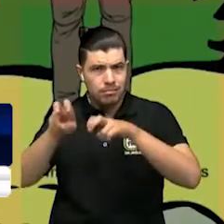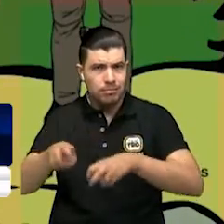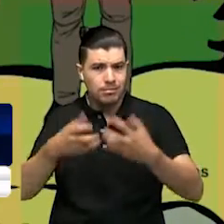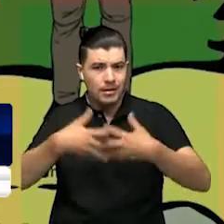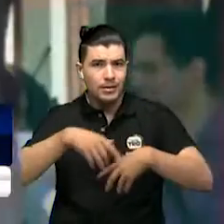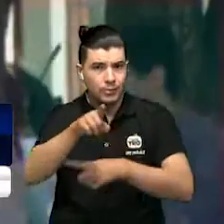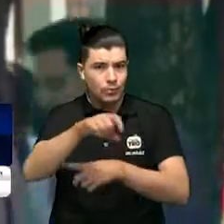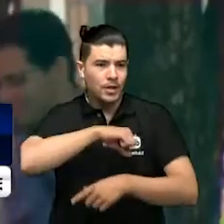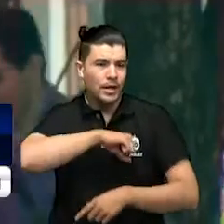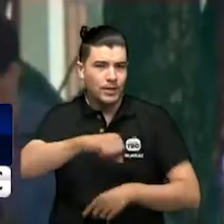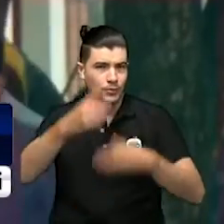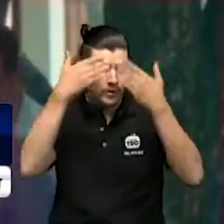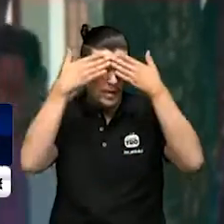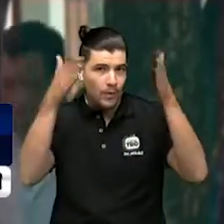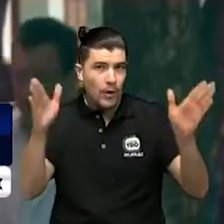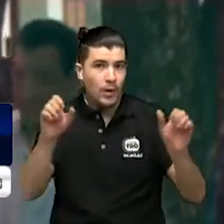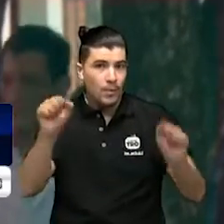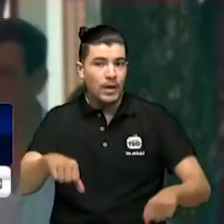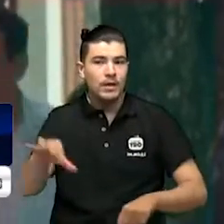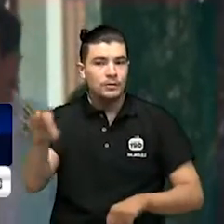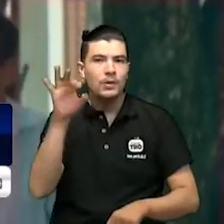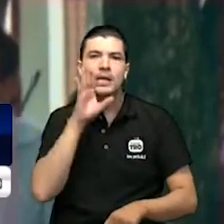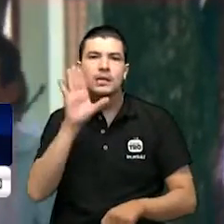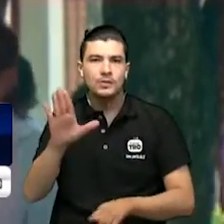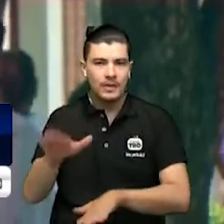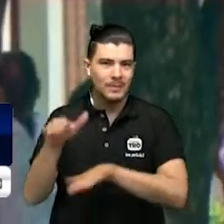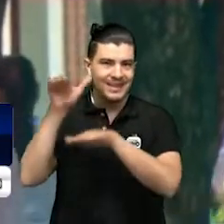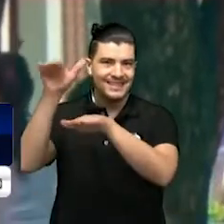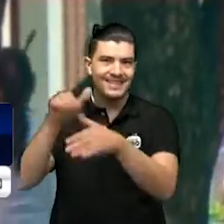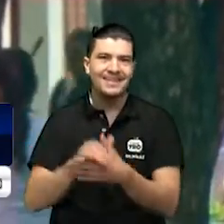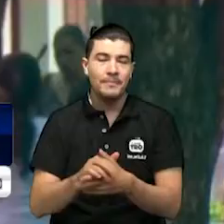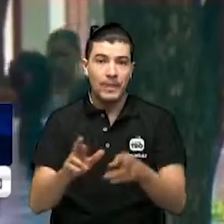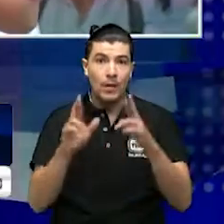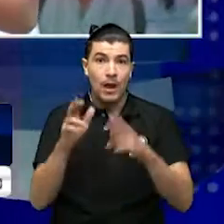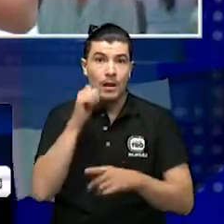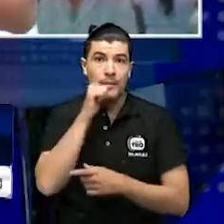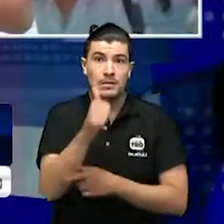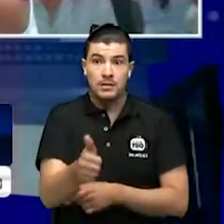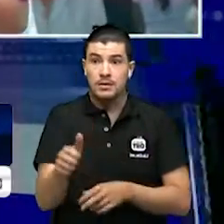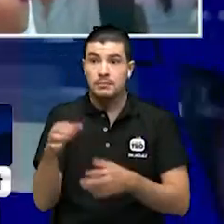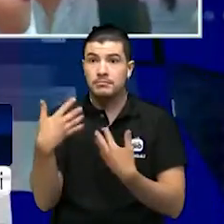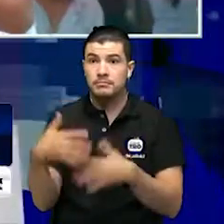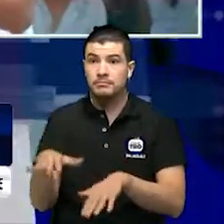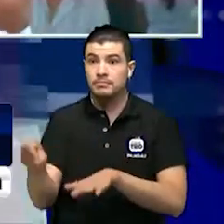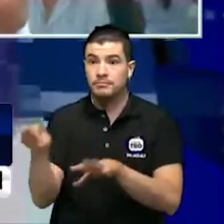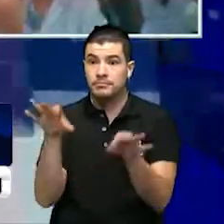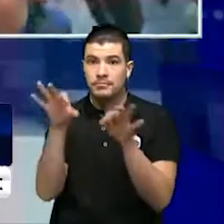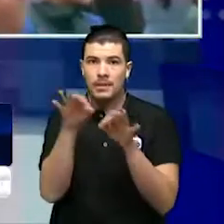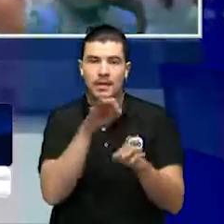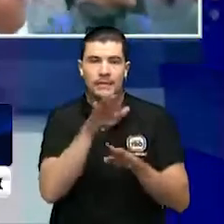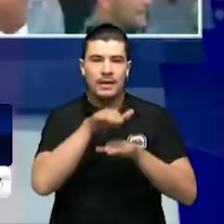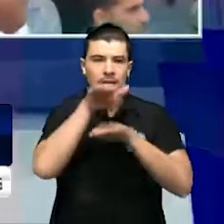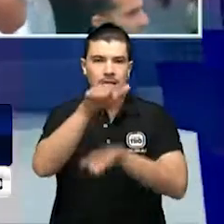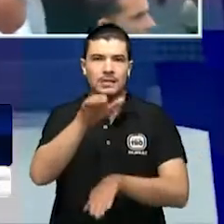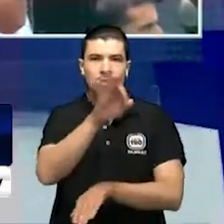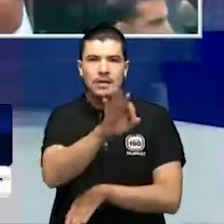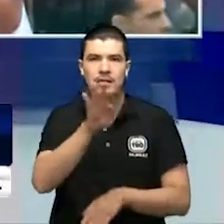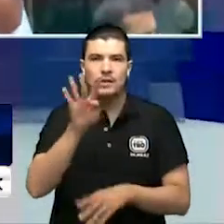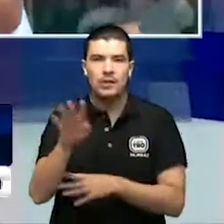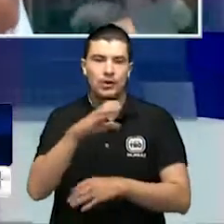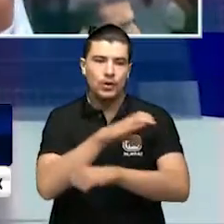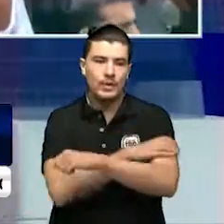democrático muy bien pues espera a que el día de mañana queden electos a los representantes de los 34 comités